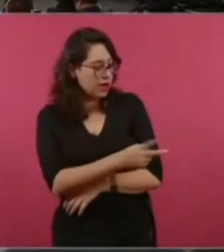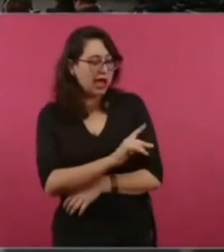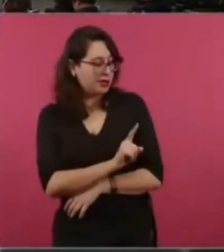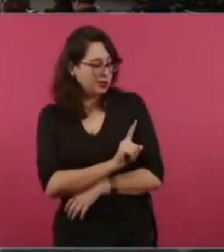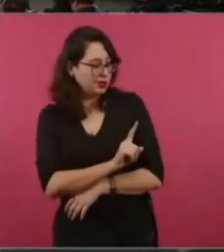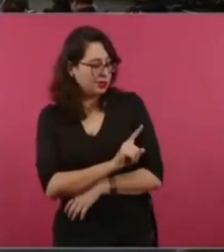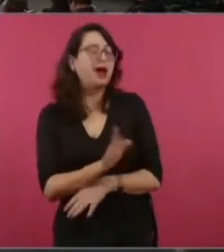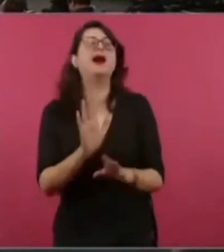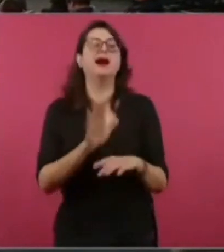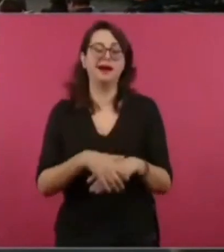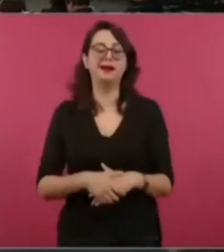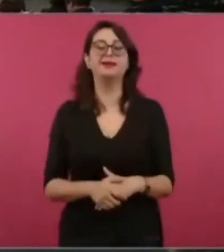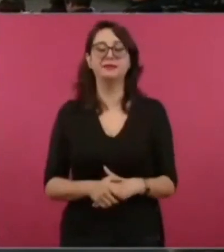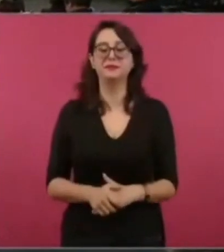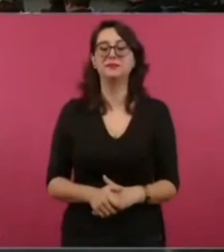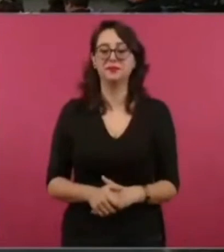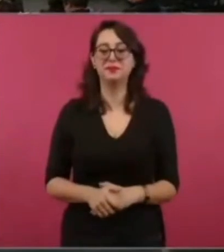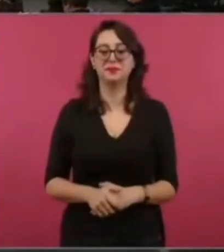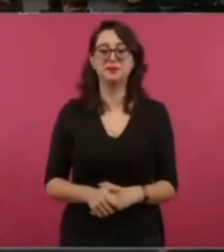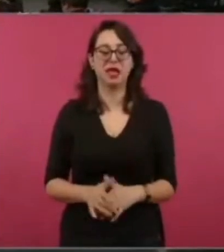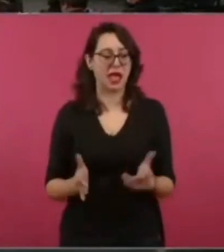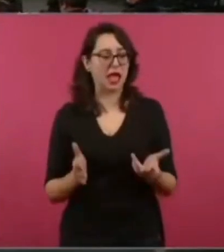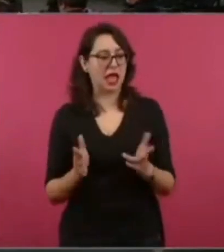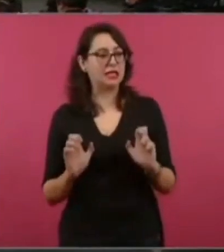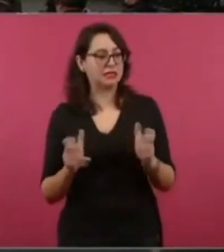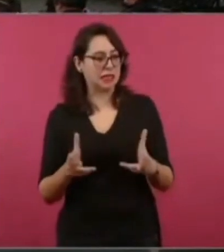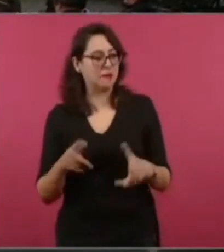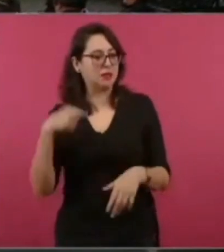a que resuelvan. Donde no hay